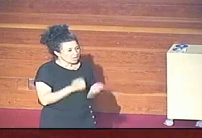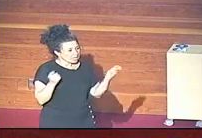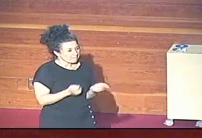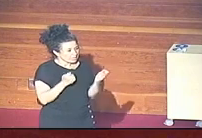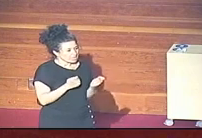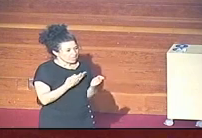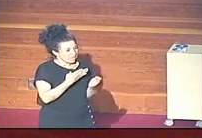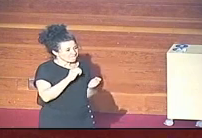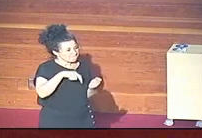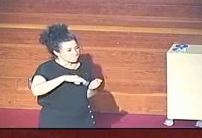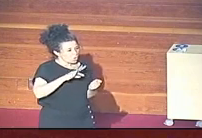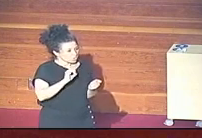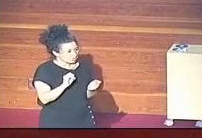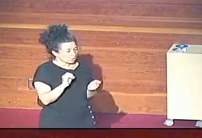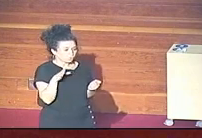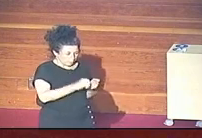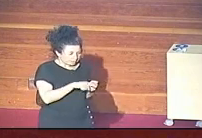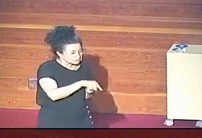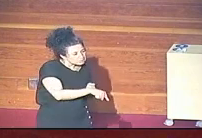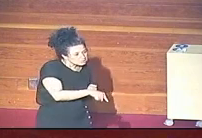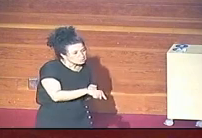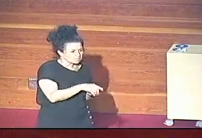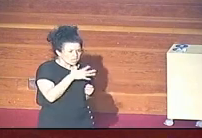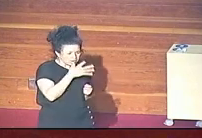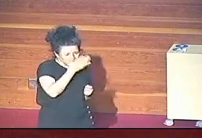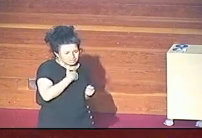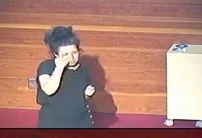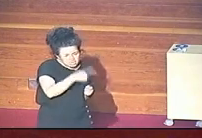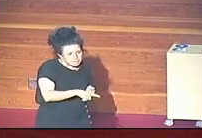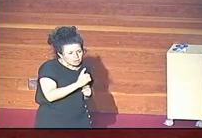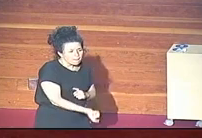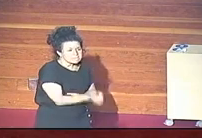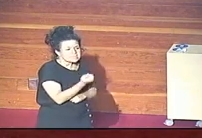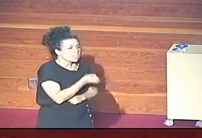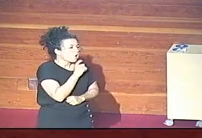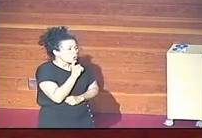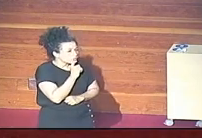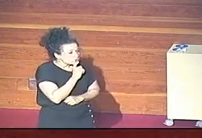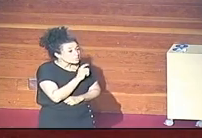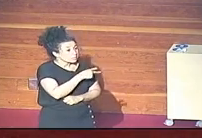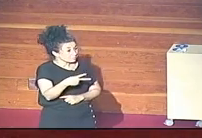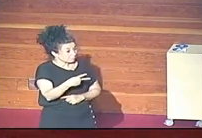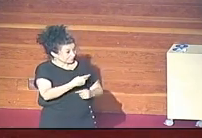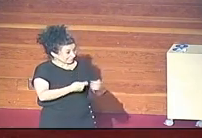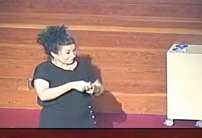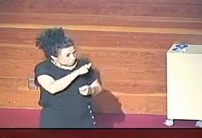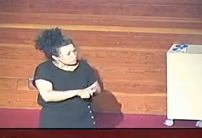comprábamos bonito bueno pues ahora queremos saber cómo esa pesca el bonito y se lo preguntamos al pescadero entonces cada vez nos gusta